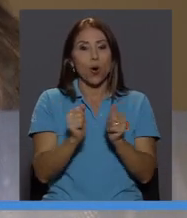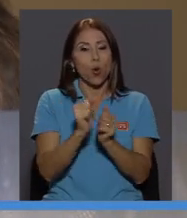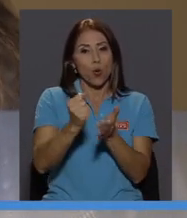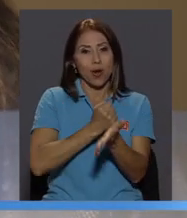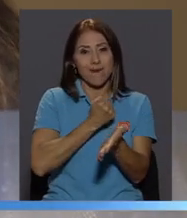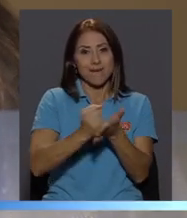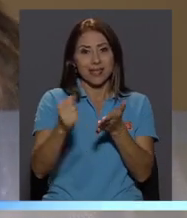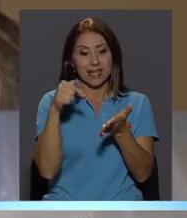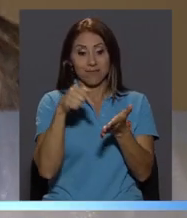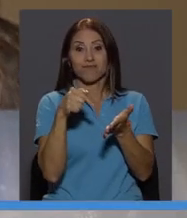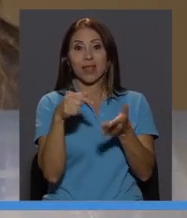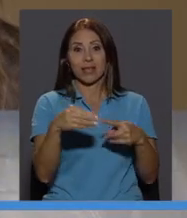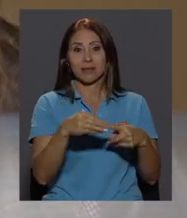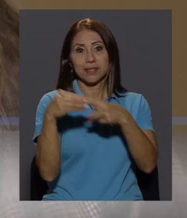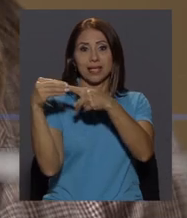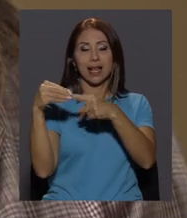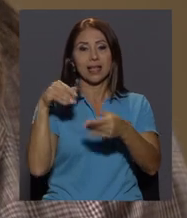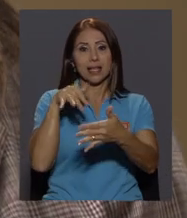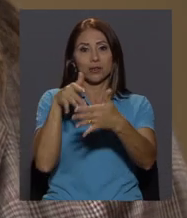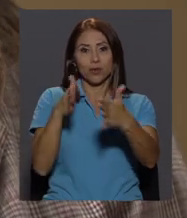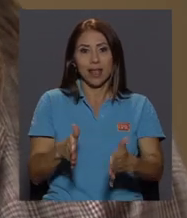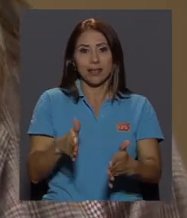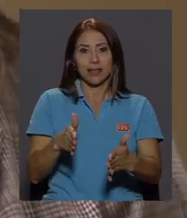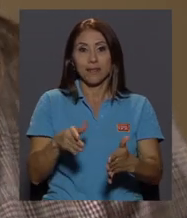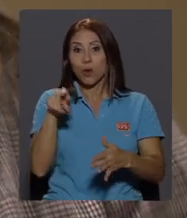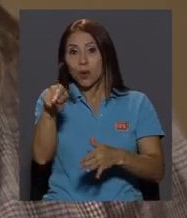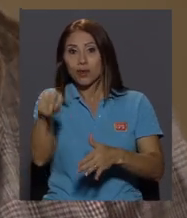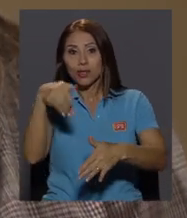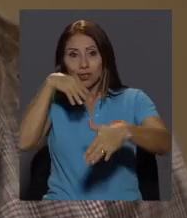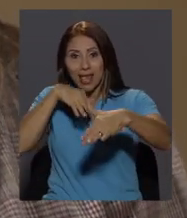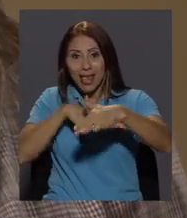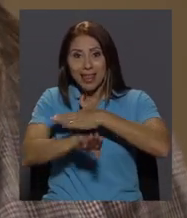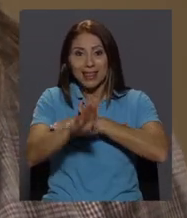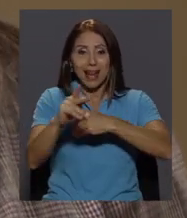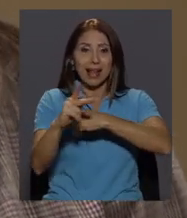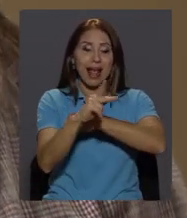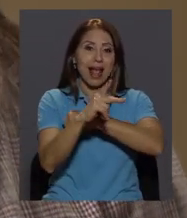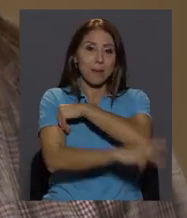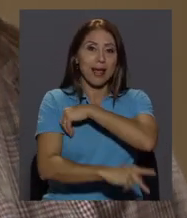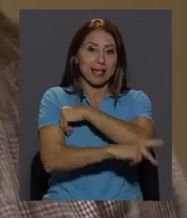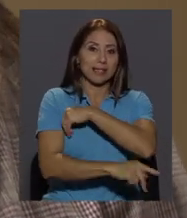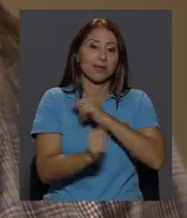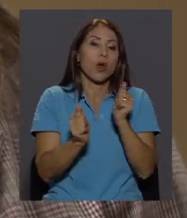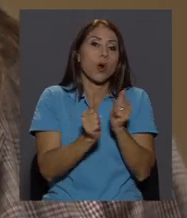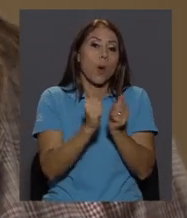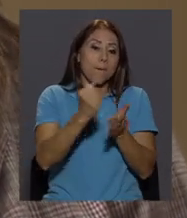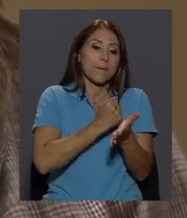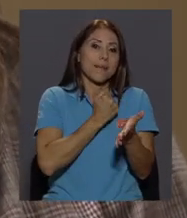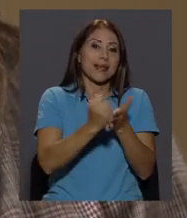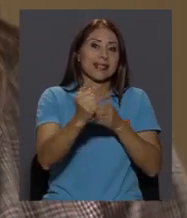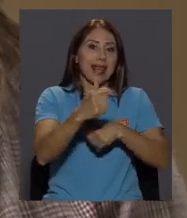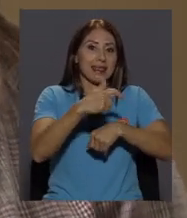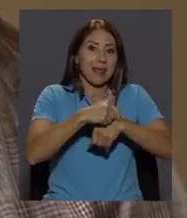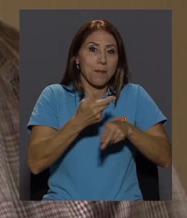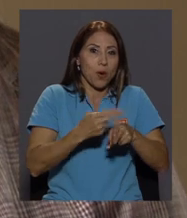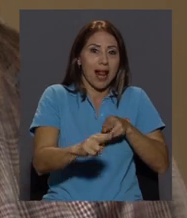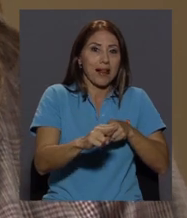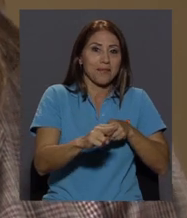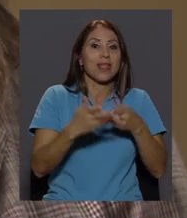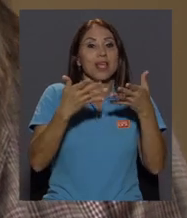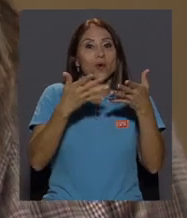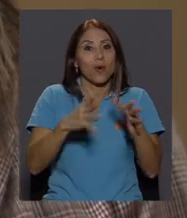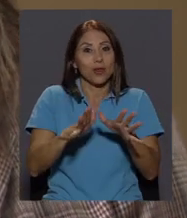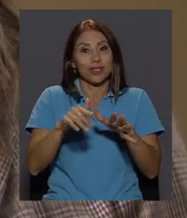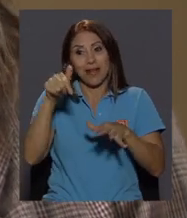especial de estudiantes, que además cuando pues ingresan al país con una visa temporal y cuando ya llegan a nuestro país, nosotros aquí desde la Oficina de